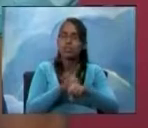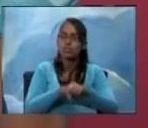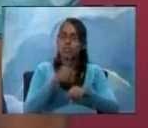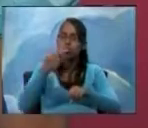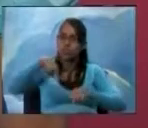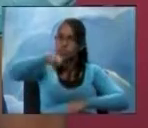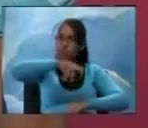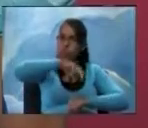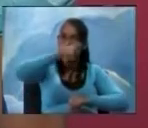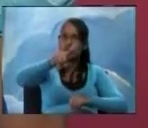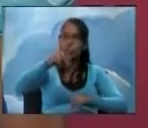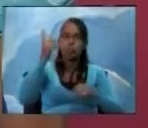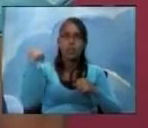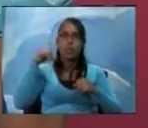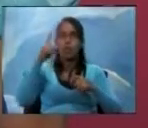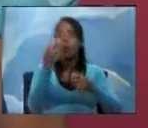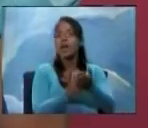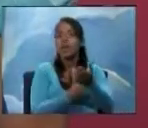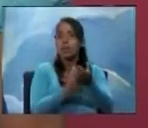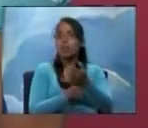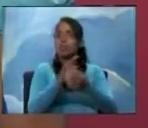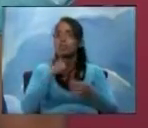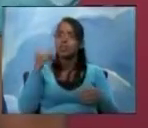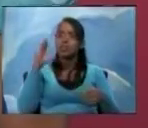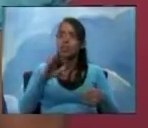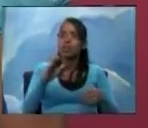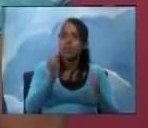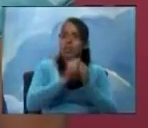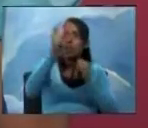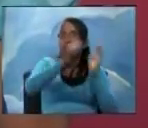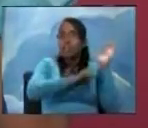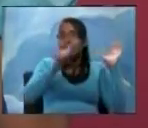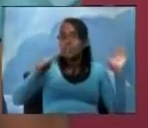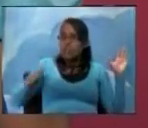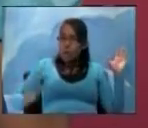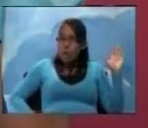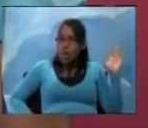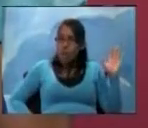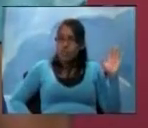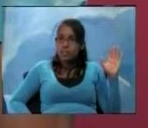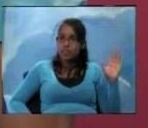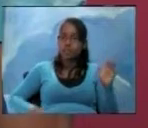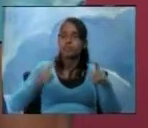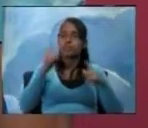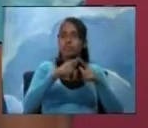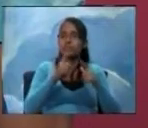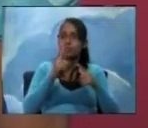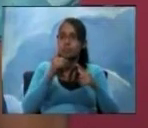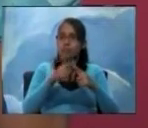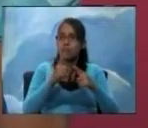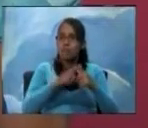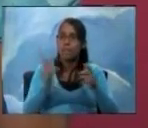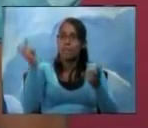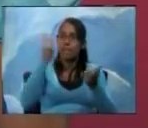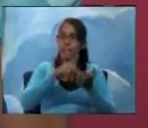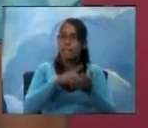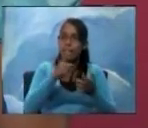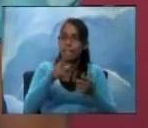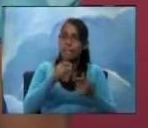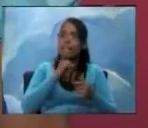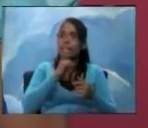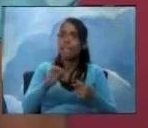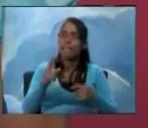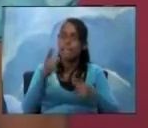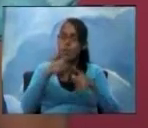nosotros teníamos un hermano que partió con el Señor y llega aquella él era de